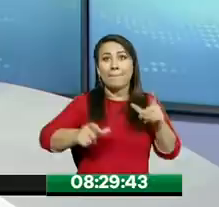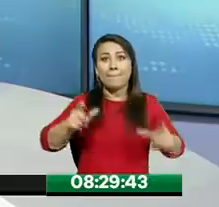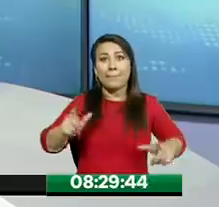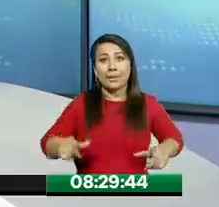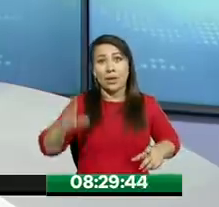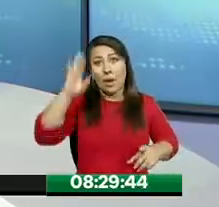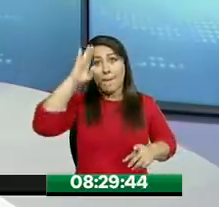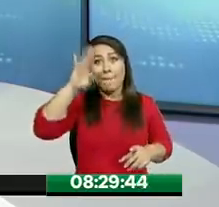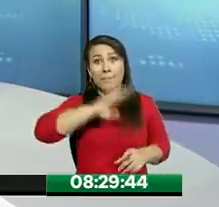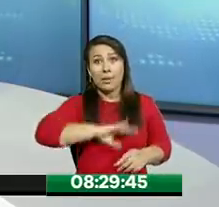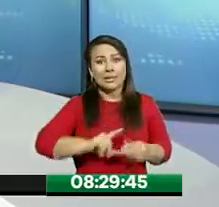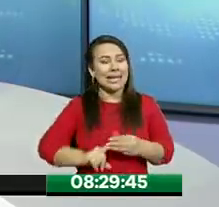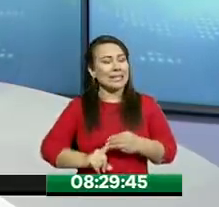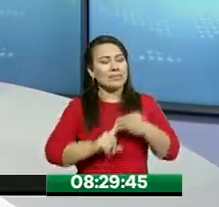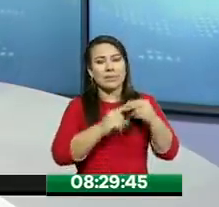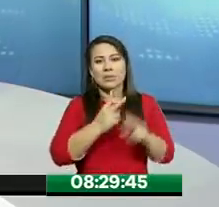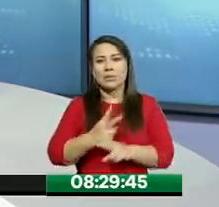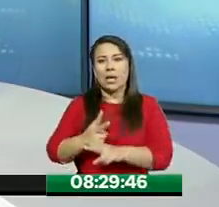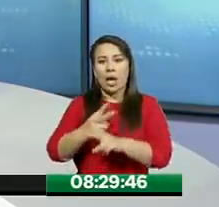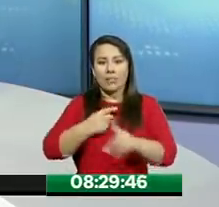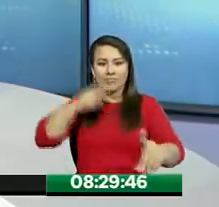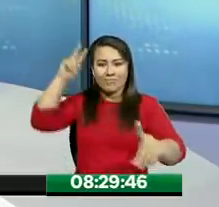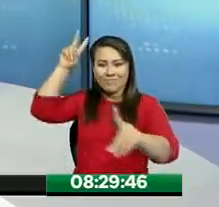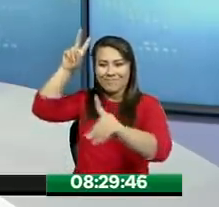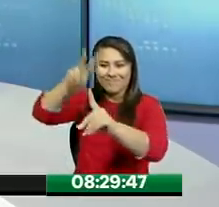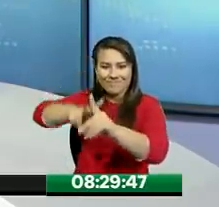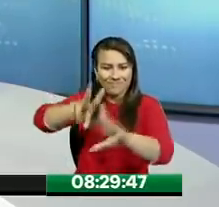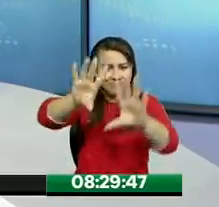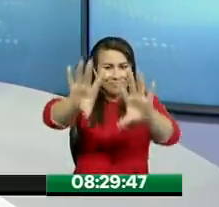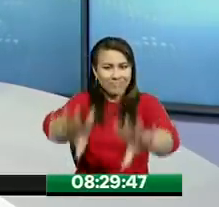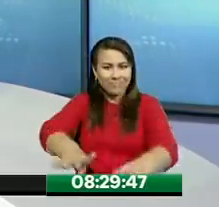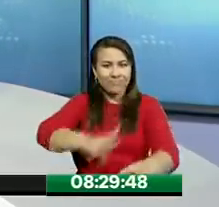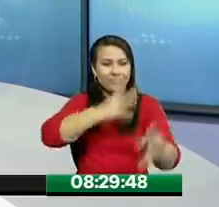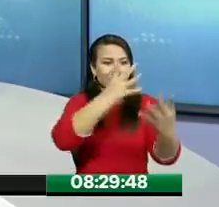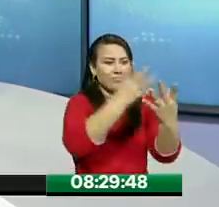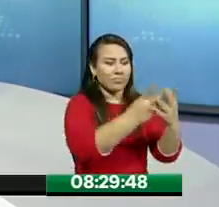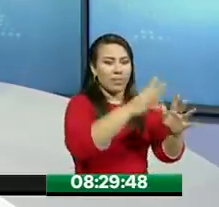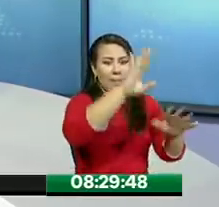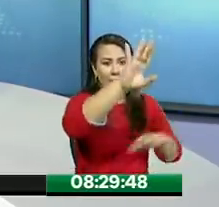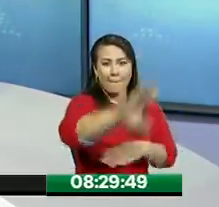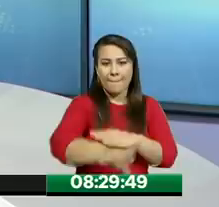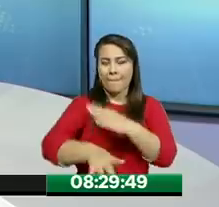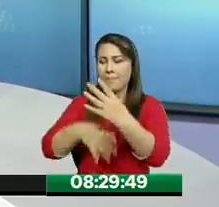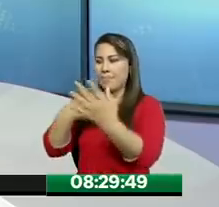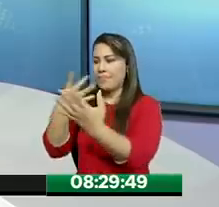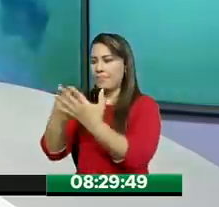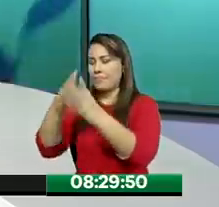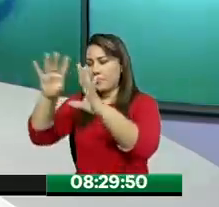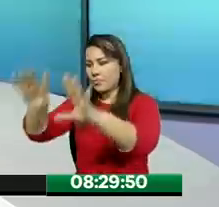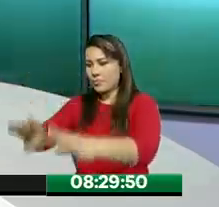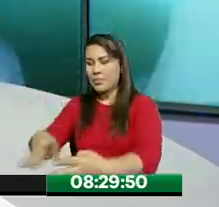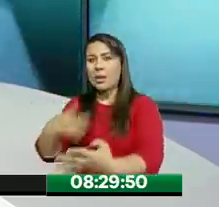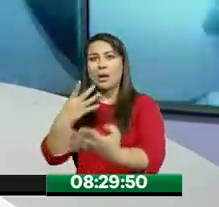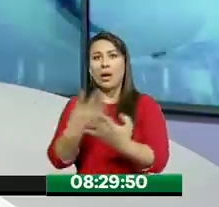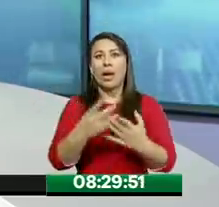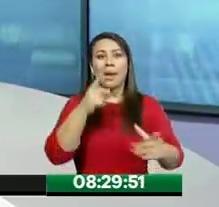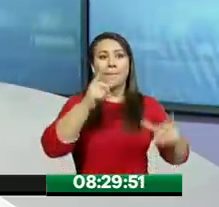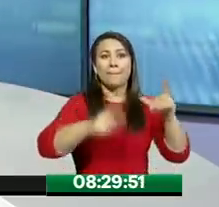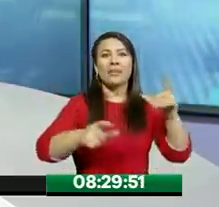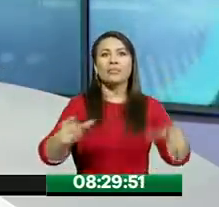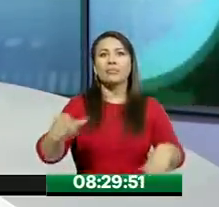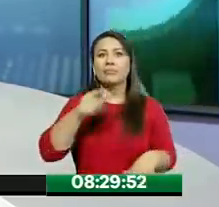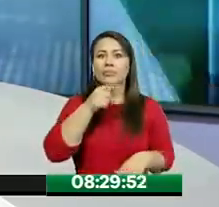su bicicleta cuando recibió el impacto de un furgón que pretendió girar hacia la derecha. Circulaba para la calle Avenida del Ejército en el